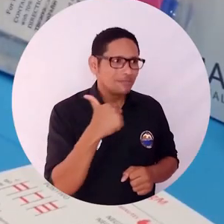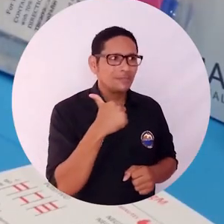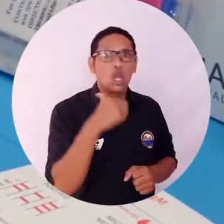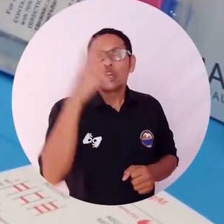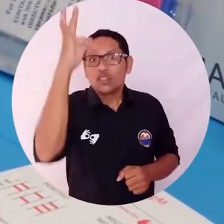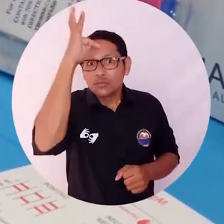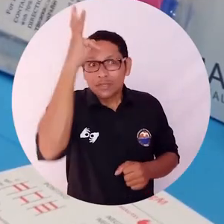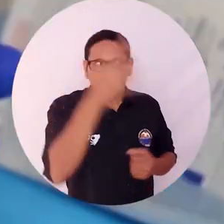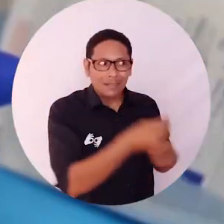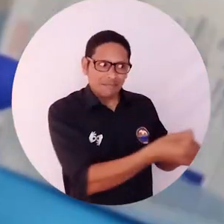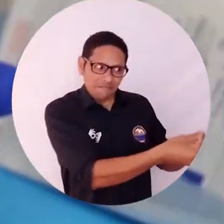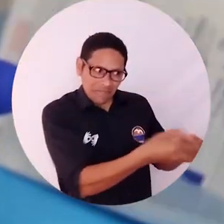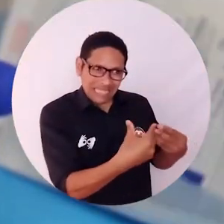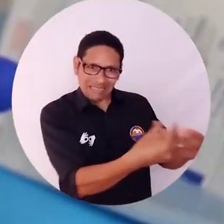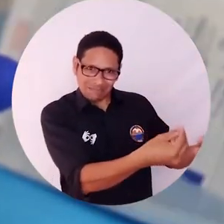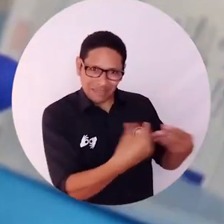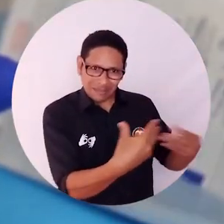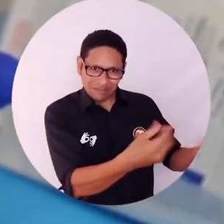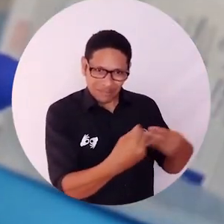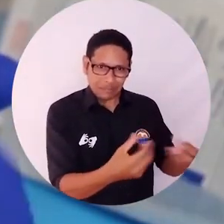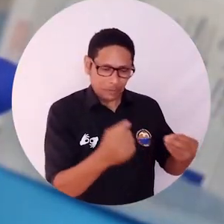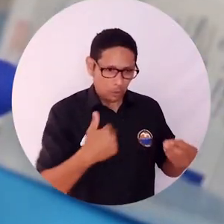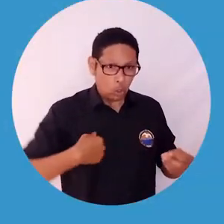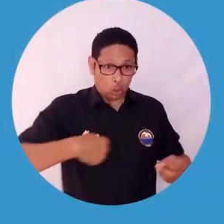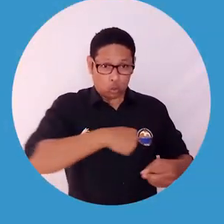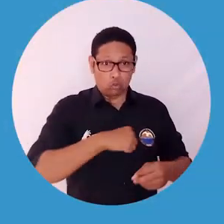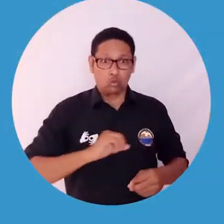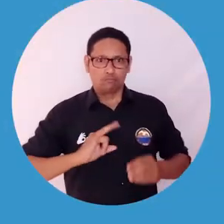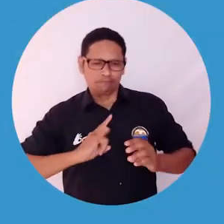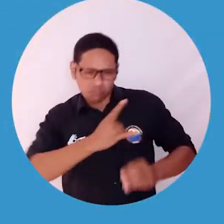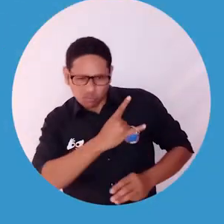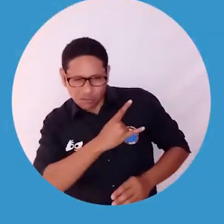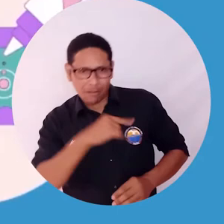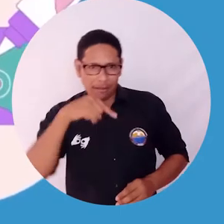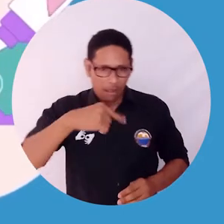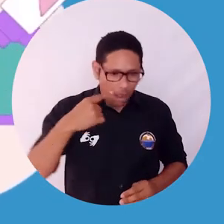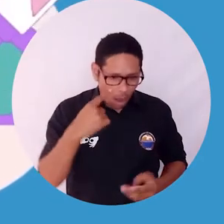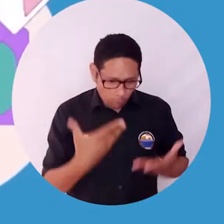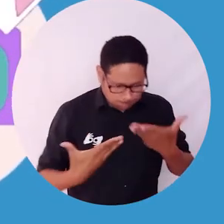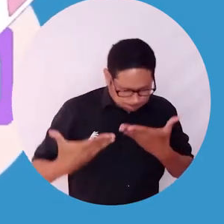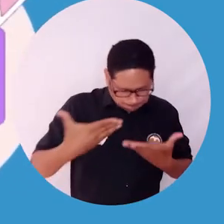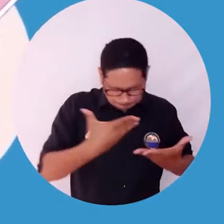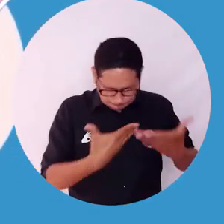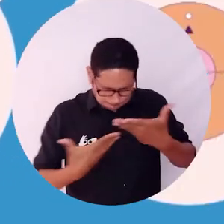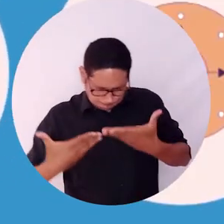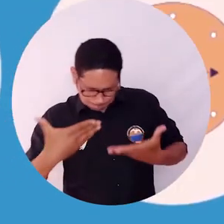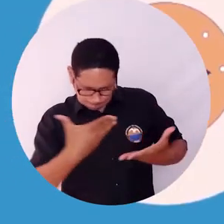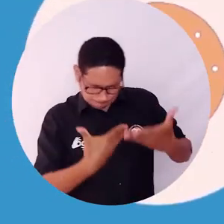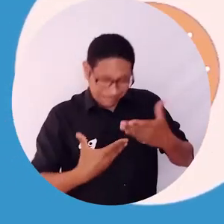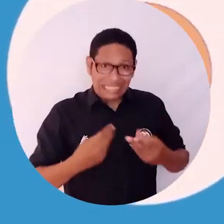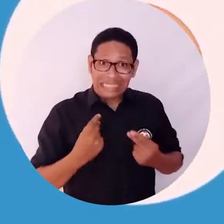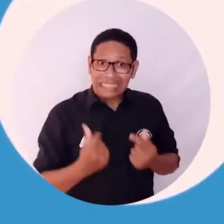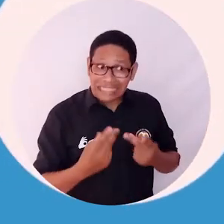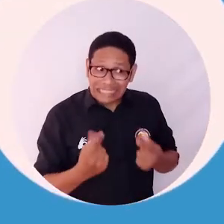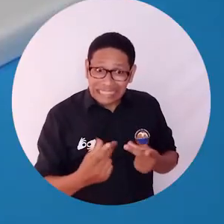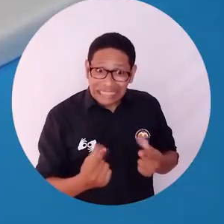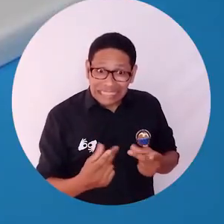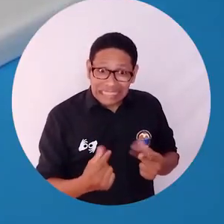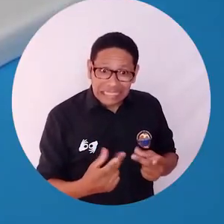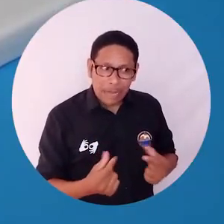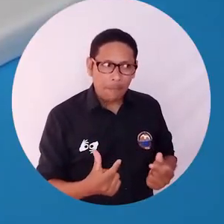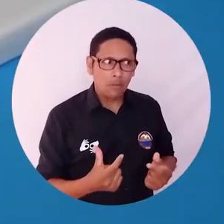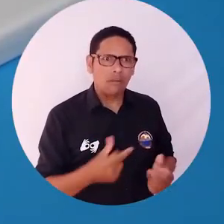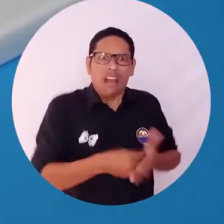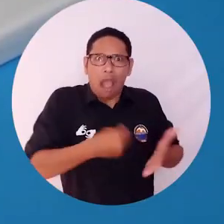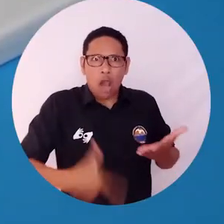algunas muestras que ellos tengan y nosotros como universidad pues, nos comprometemos a hacer el diagnóstico lo más rápido posible a un precio de costo.